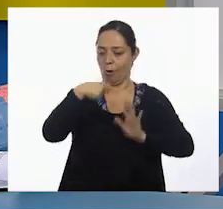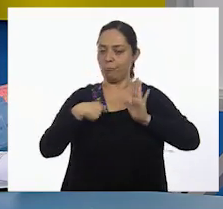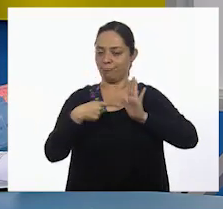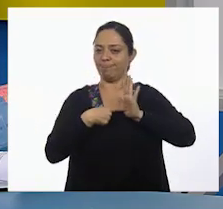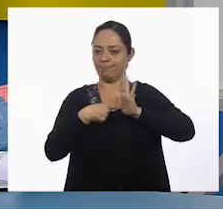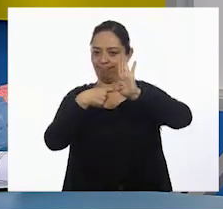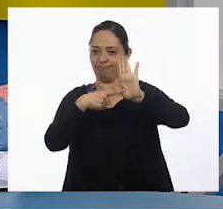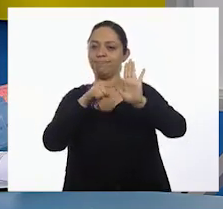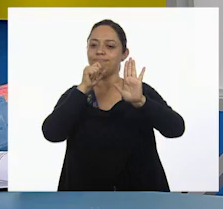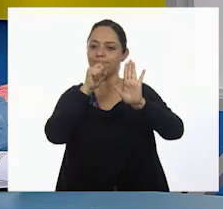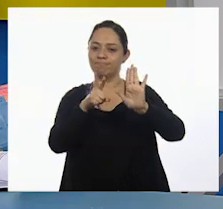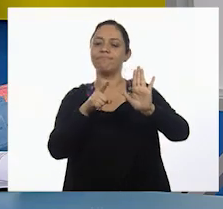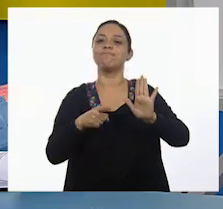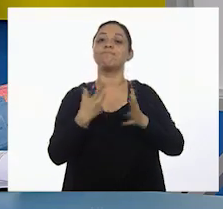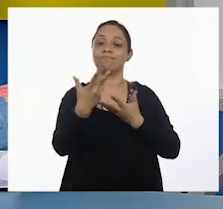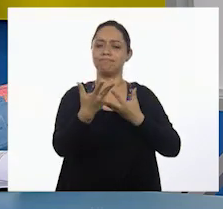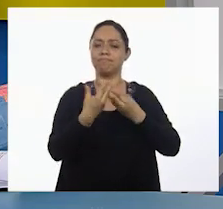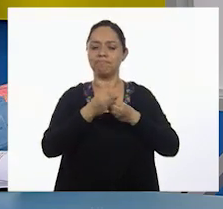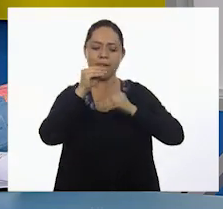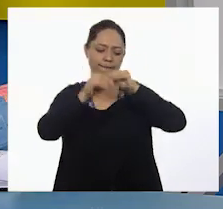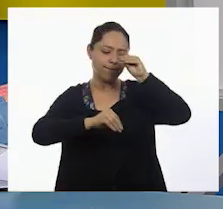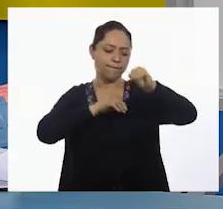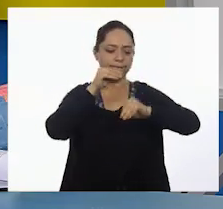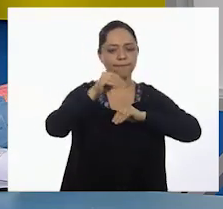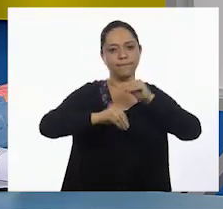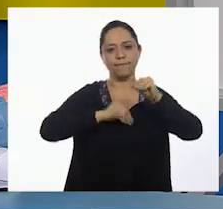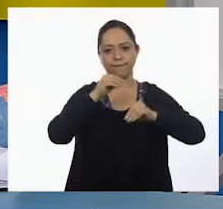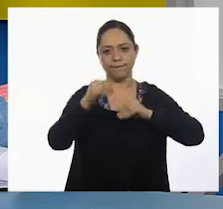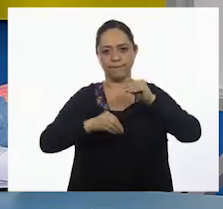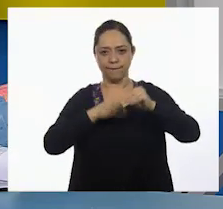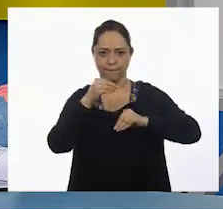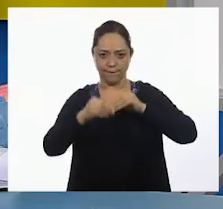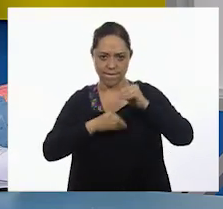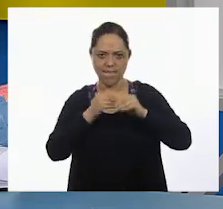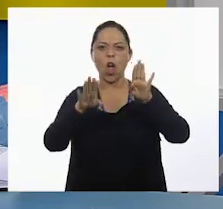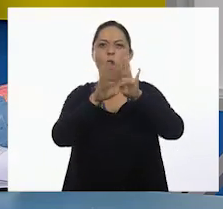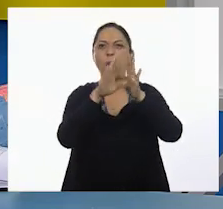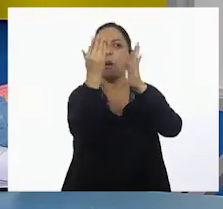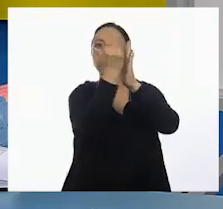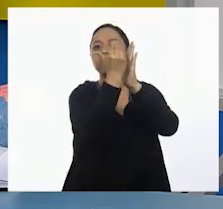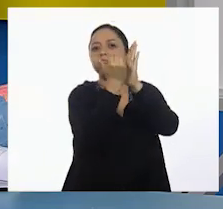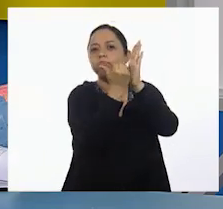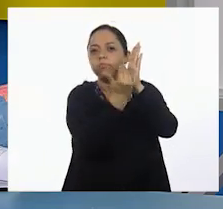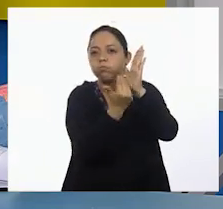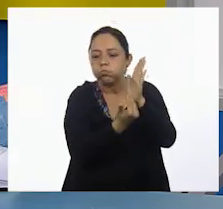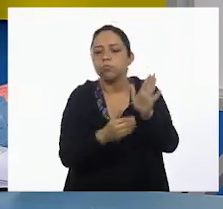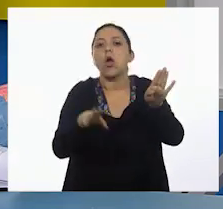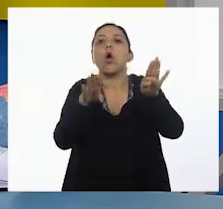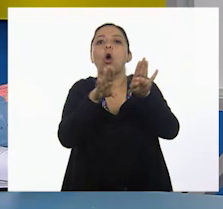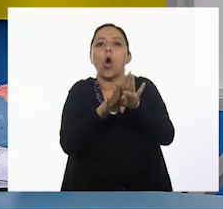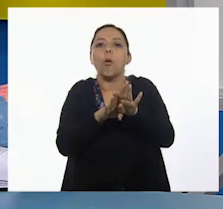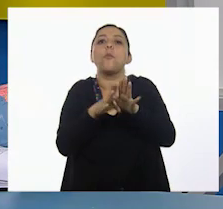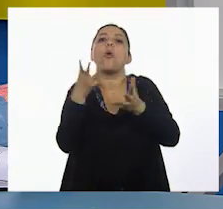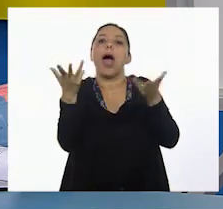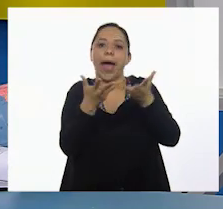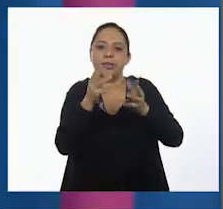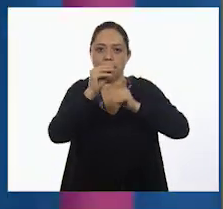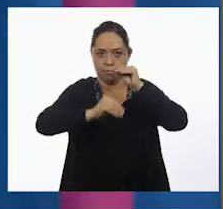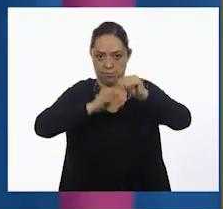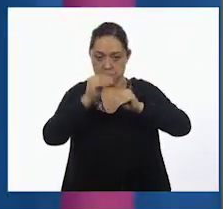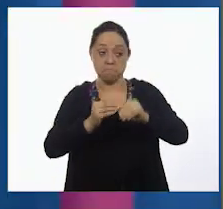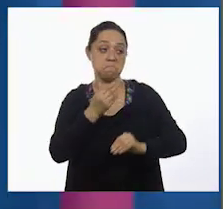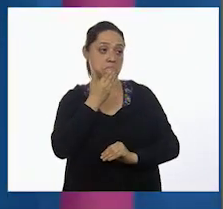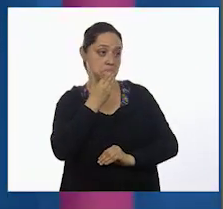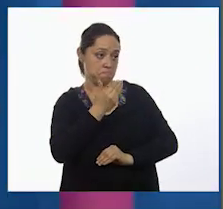a irlo elaborando contigo precisamente para modelarte pues la estructura que lleva un reportaje y cómo se va a ir haciendo. Muy